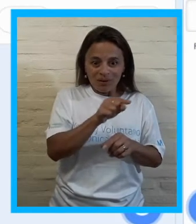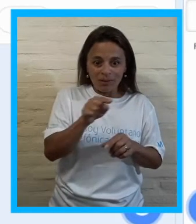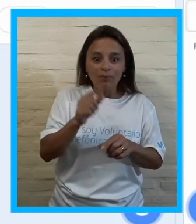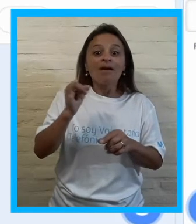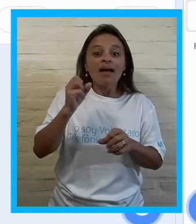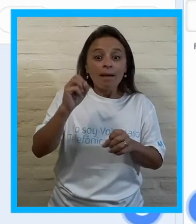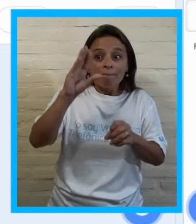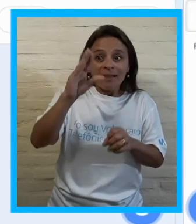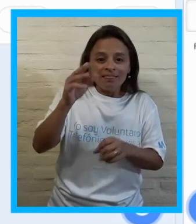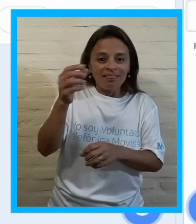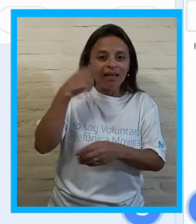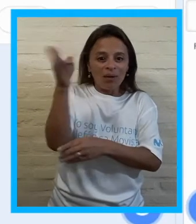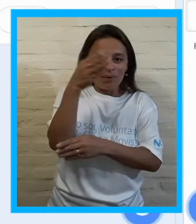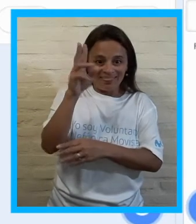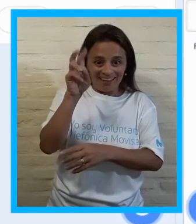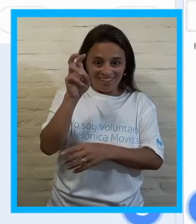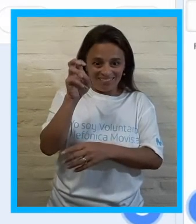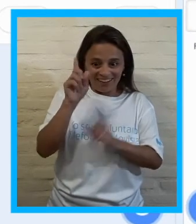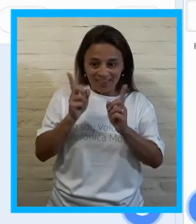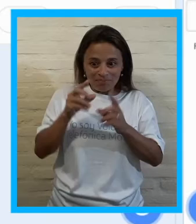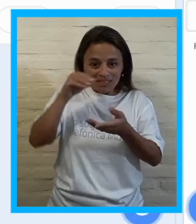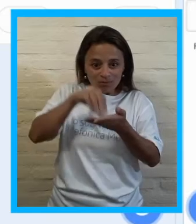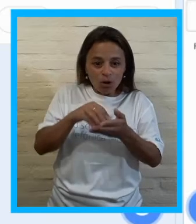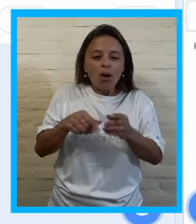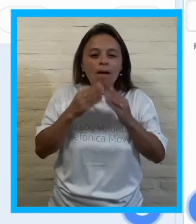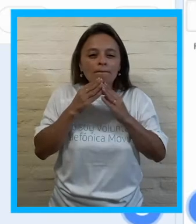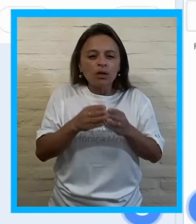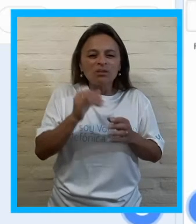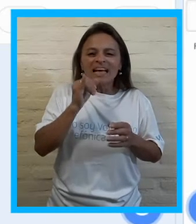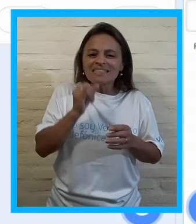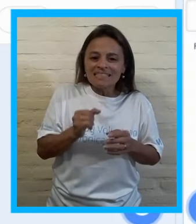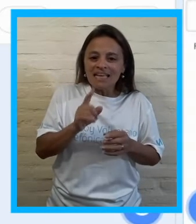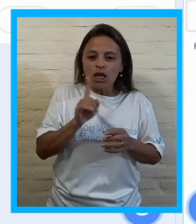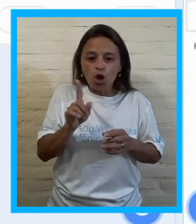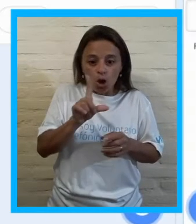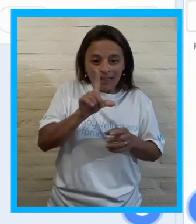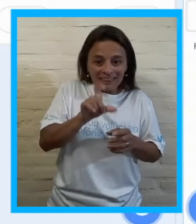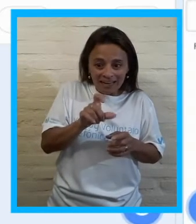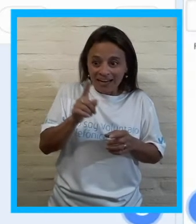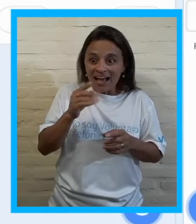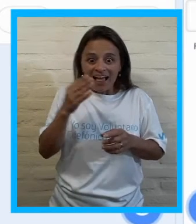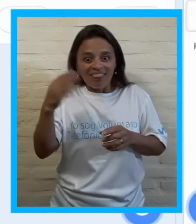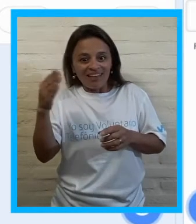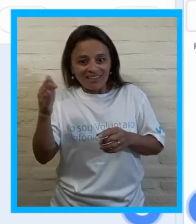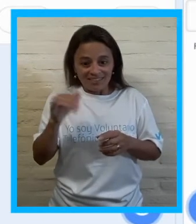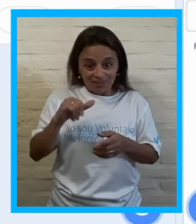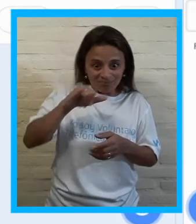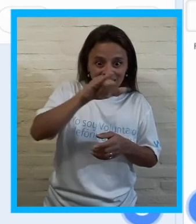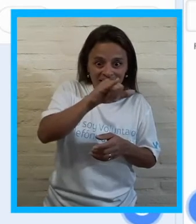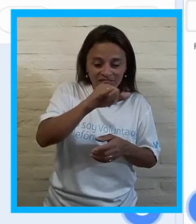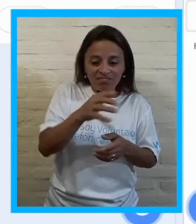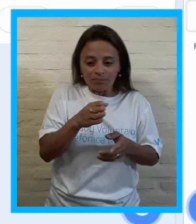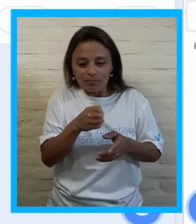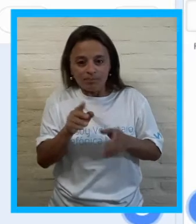al presionar bandera verde, luego el bloque por siempre y adentro vamos a preguntar si está presionada la tecla derecha, entonces queremos que la nave